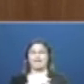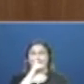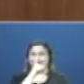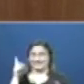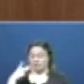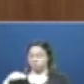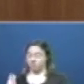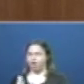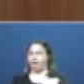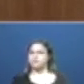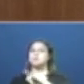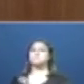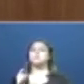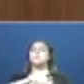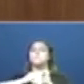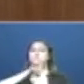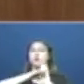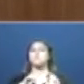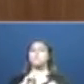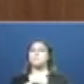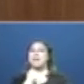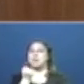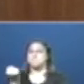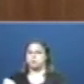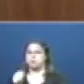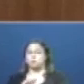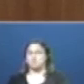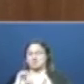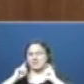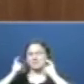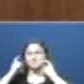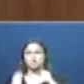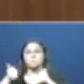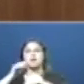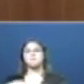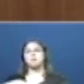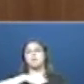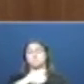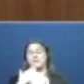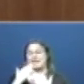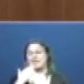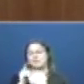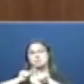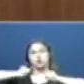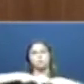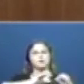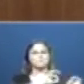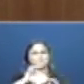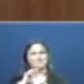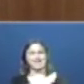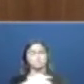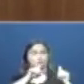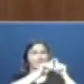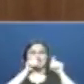apoyo a la creación y se intensificará elero para incorporar a través de convenios específicos a todas las